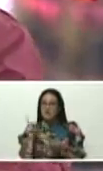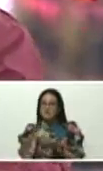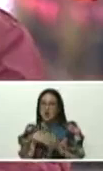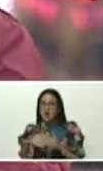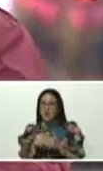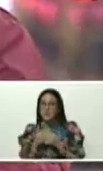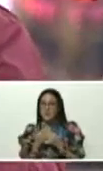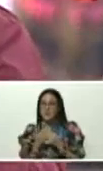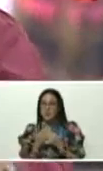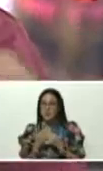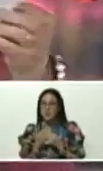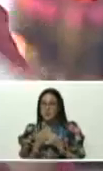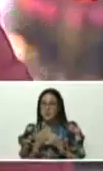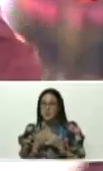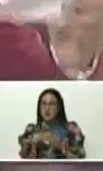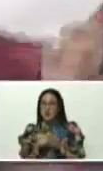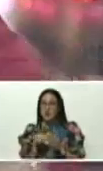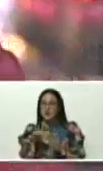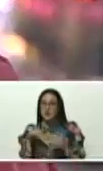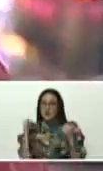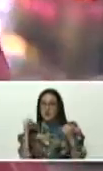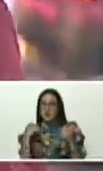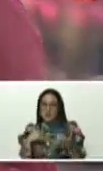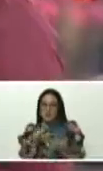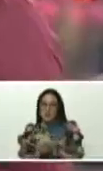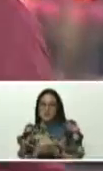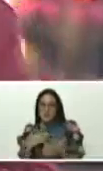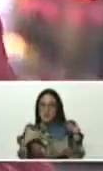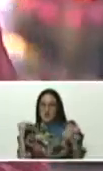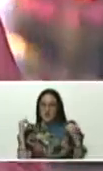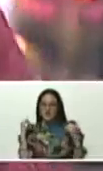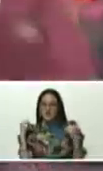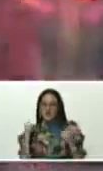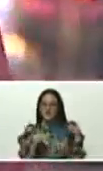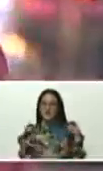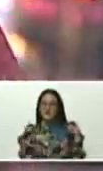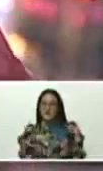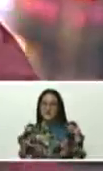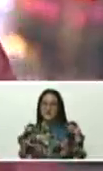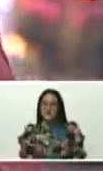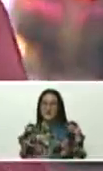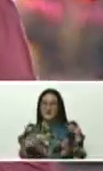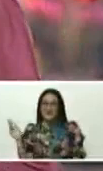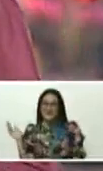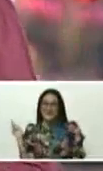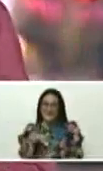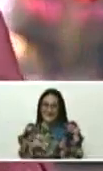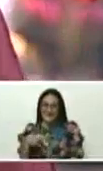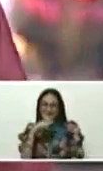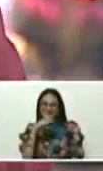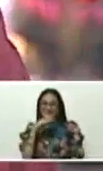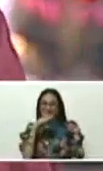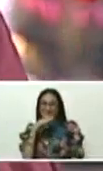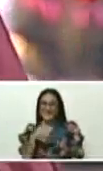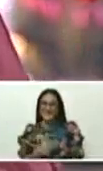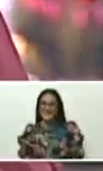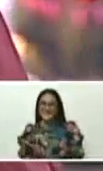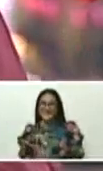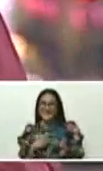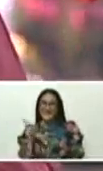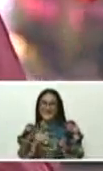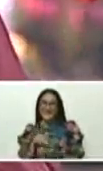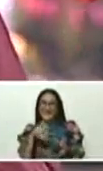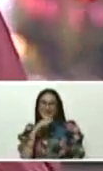madrugada, donde estaba rumbeando con mis amigos, Silita. ¡Y vengo bravo! Ah, porque llegan